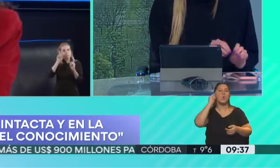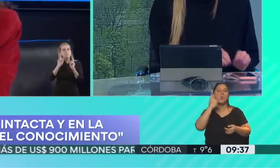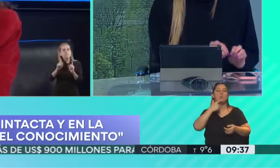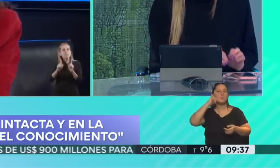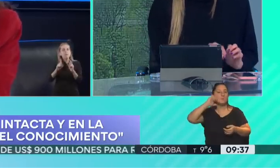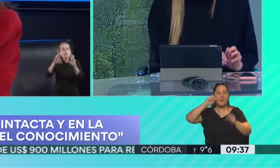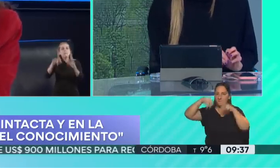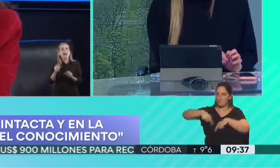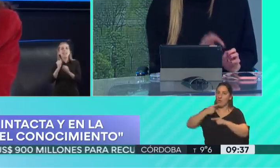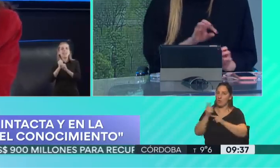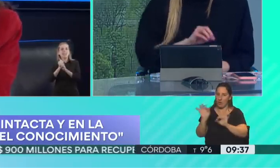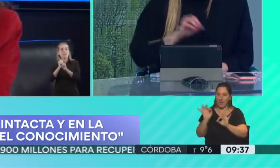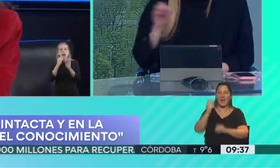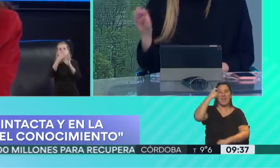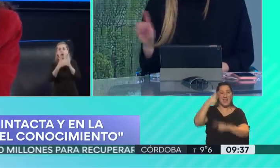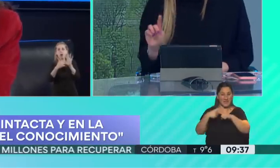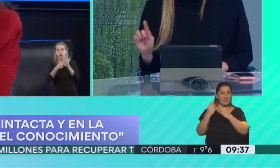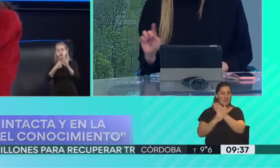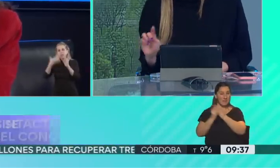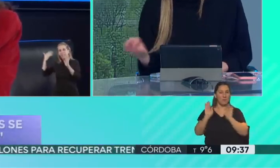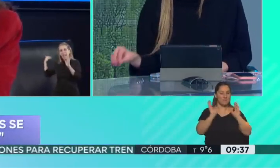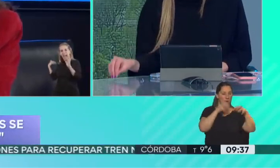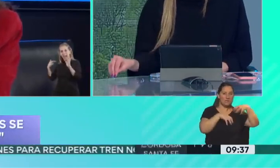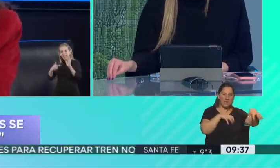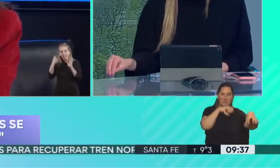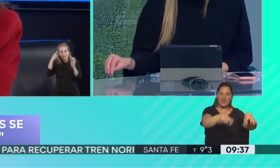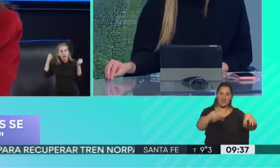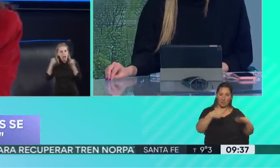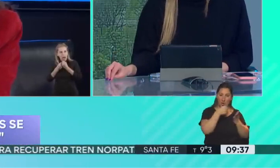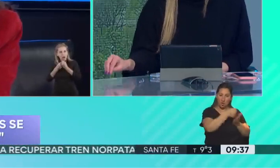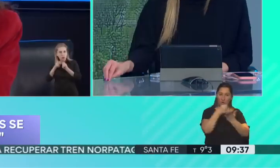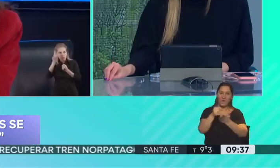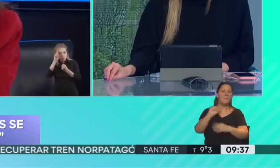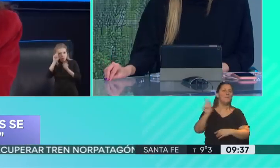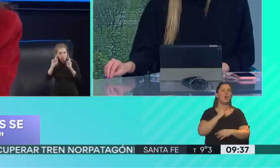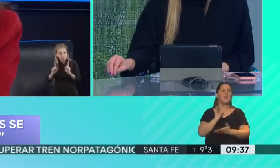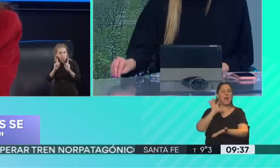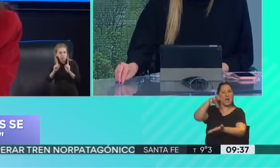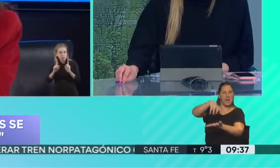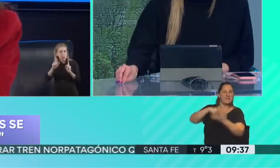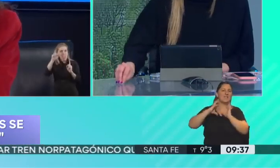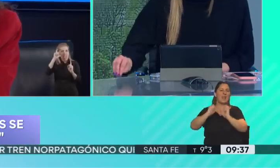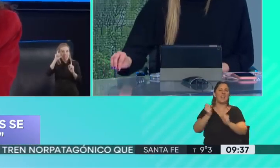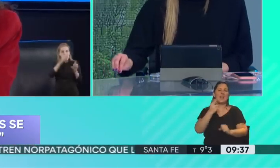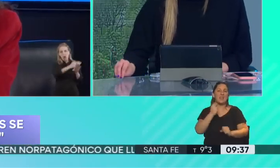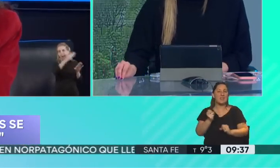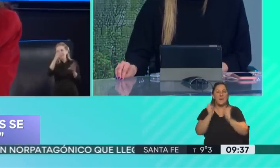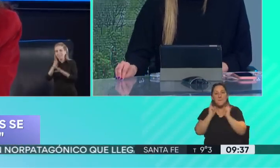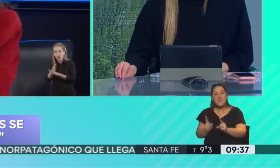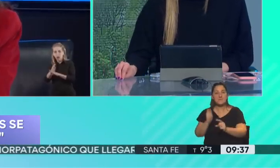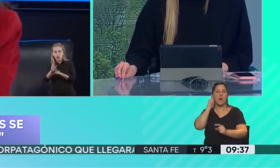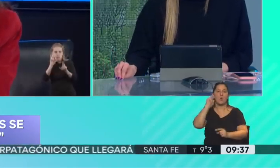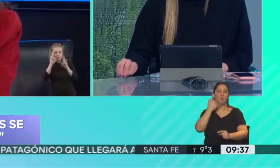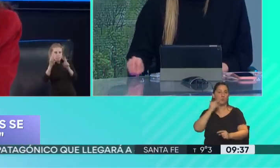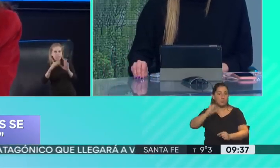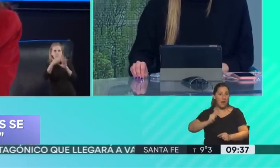segmentación que quería al ex ministro y que por el contrario no quería la secretaria de energía actual la misma que estaba como mal la misma que siguió